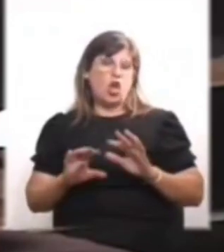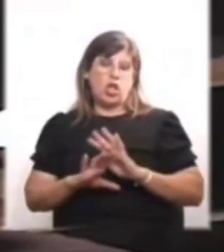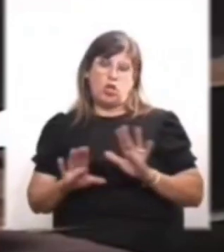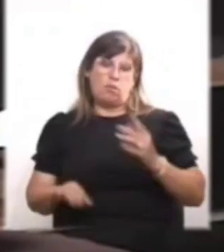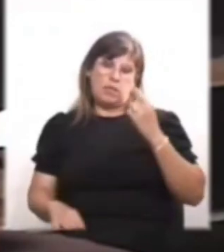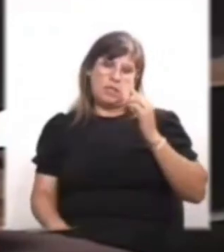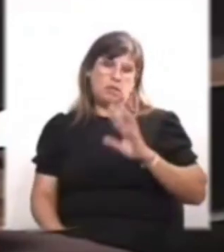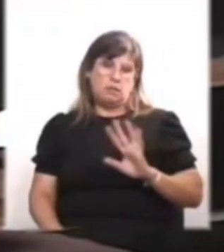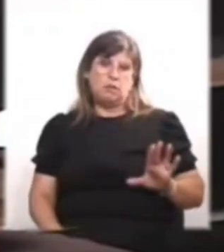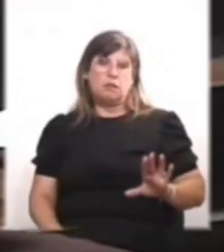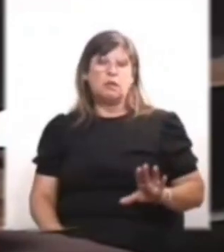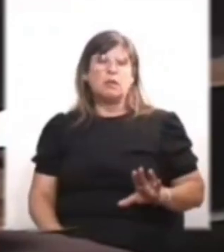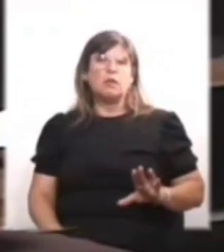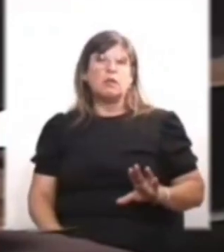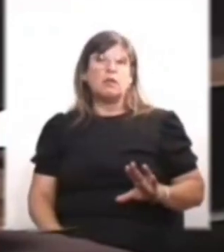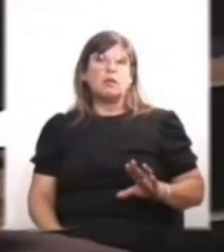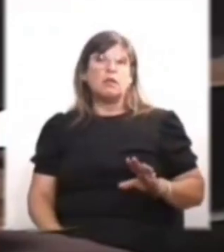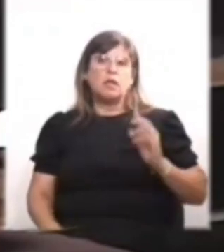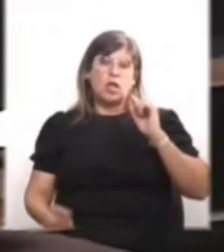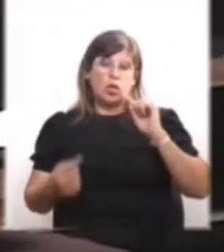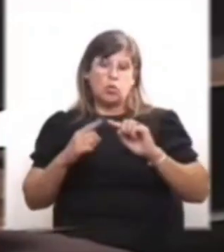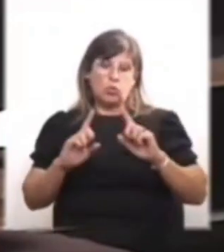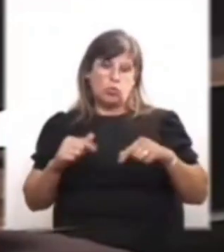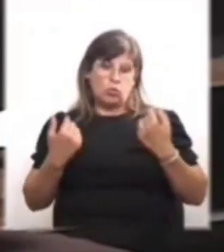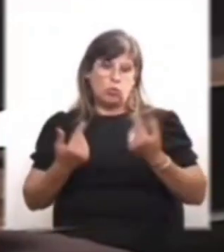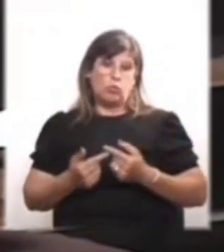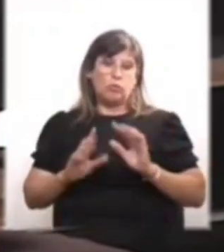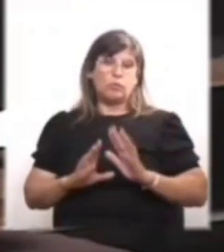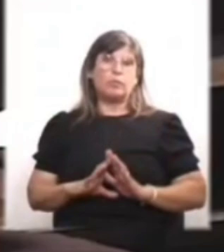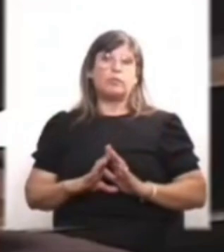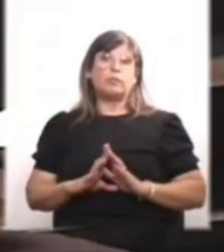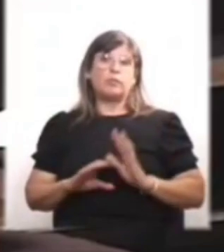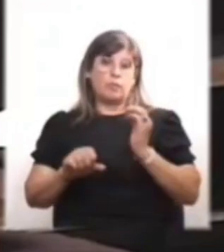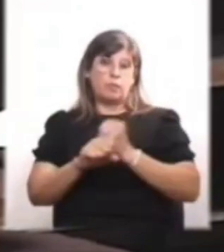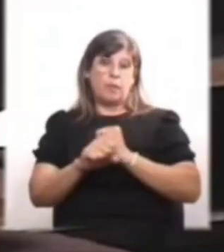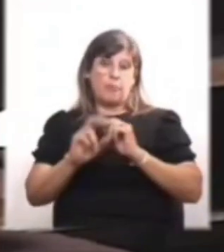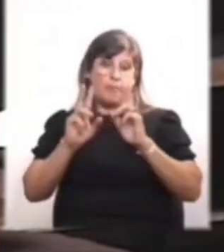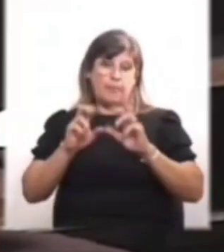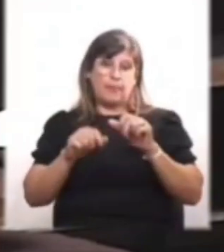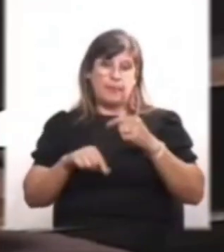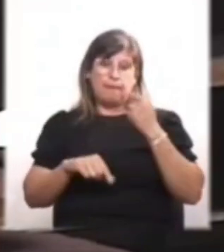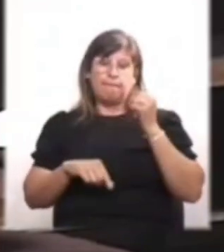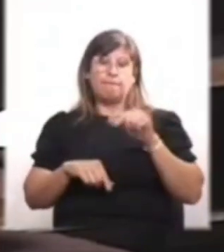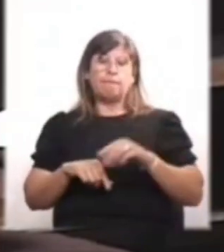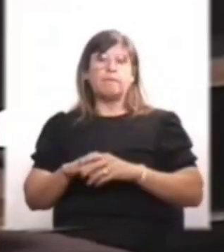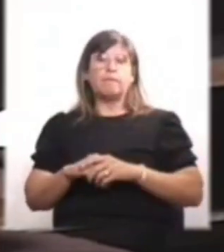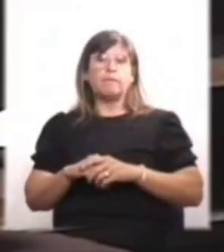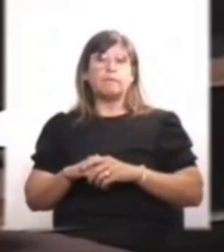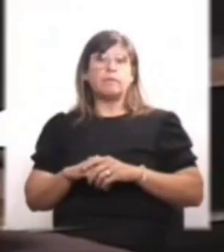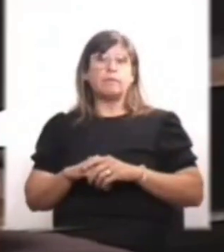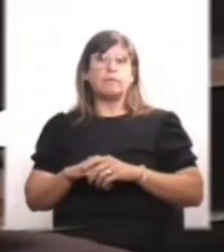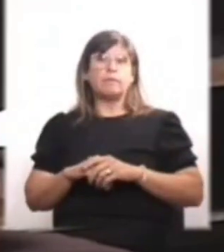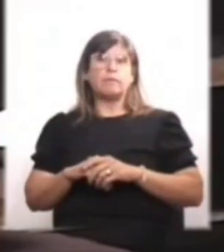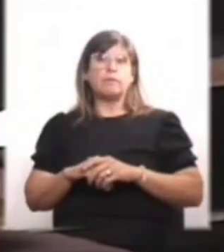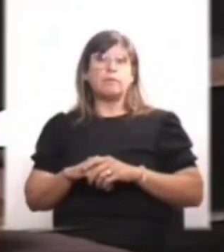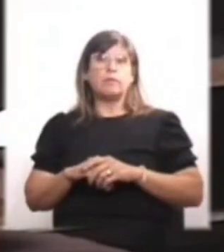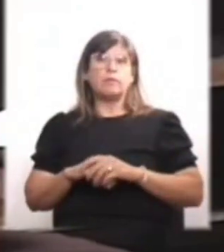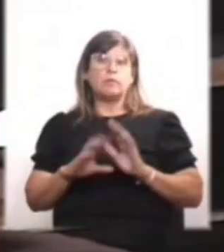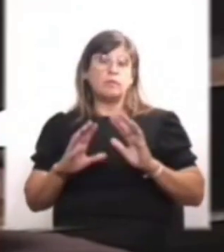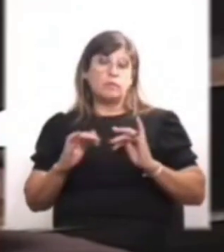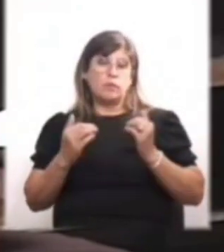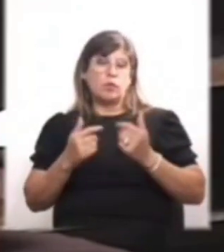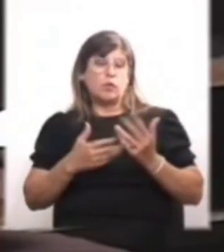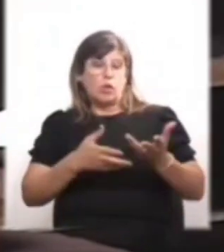se piense. La intención nuestra fue trabajar el tema, lo trabajamos, la Cámara nos